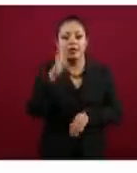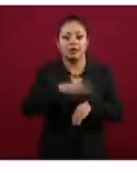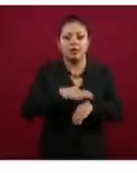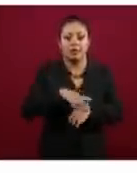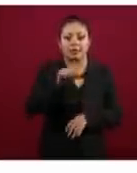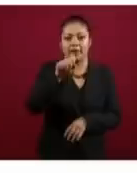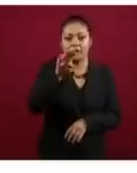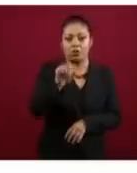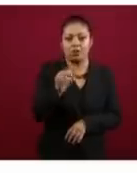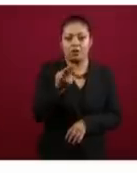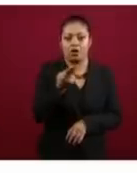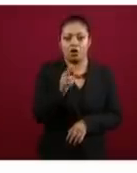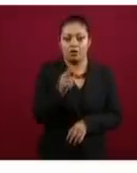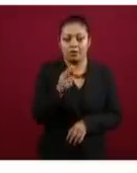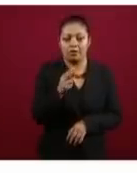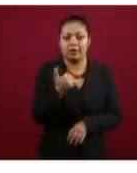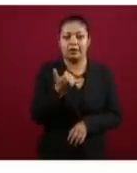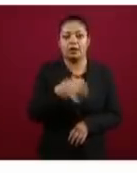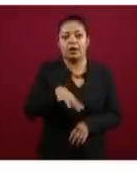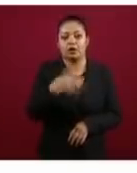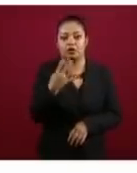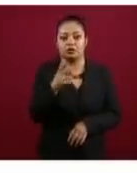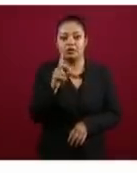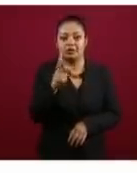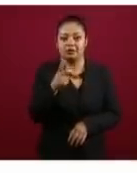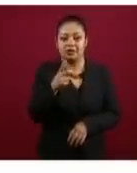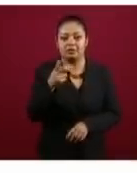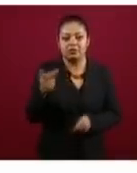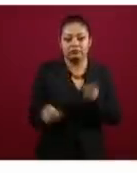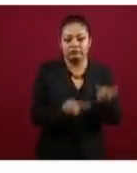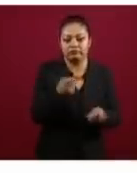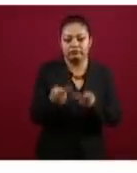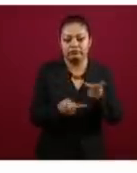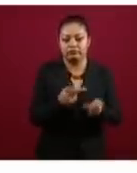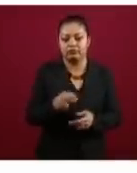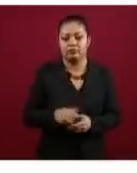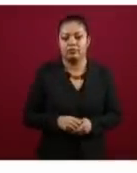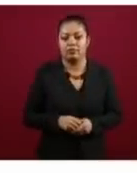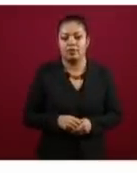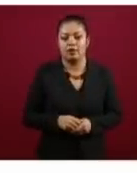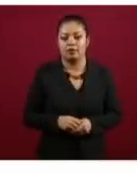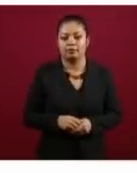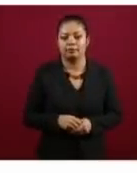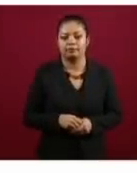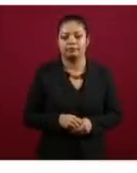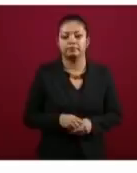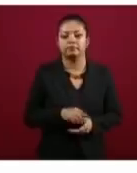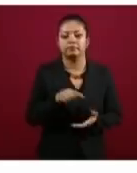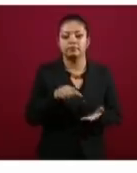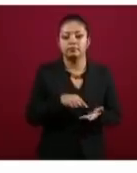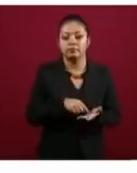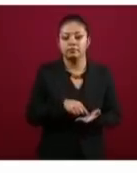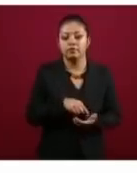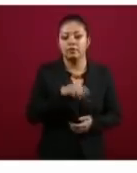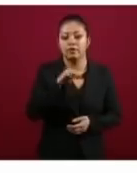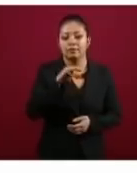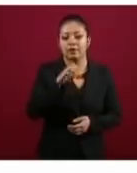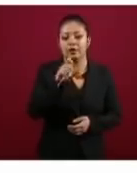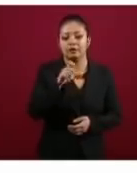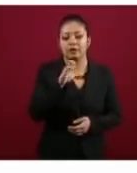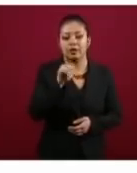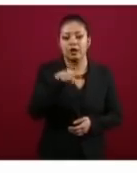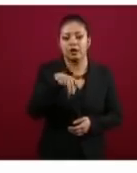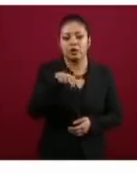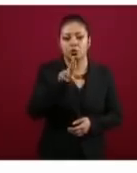será el 29 de noviembre y el 14 de diciembre la asamblea consultiva. Y en Maxcanú, municipio del